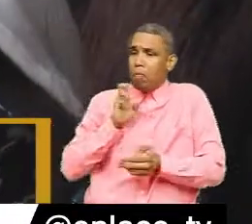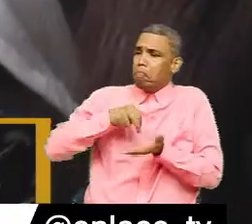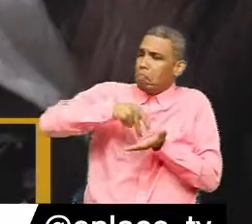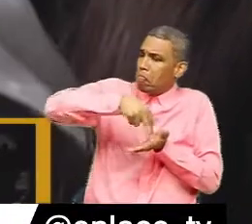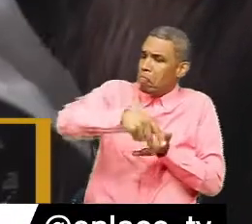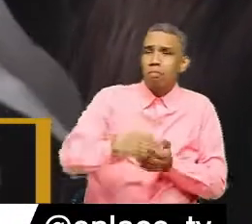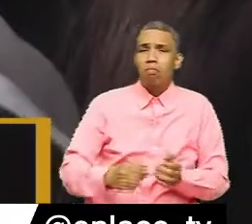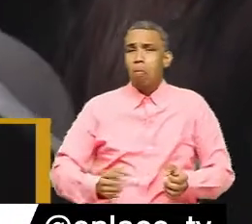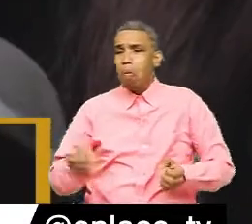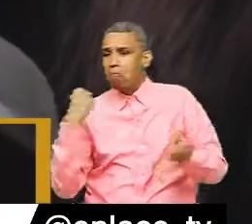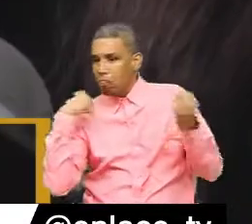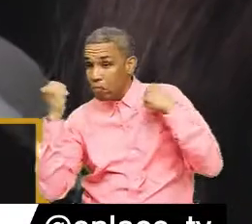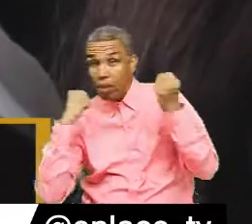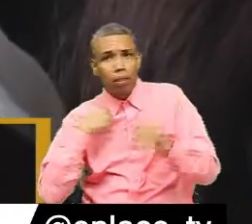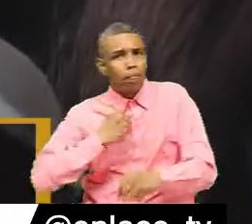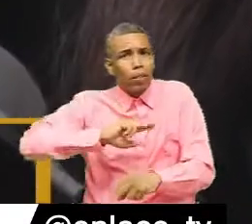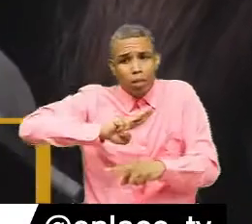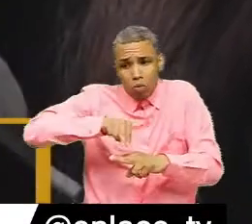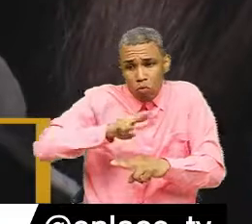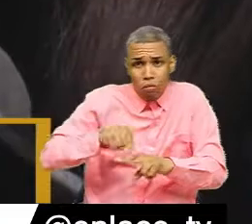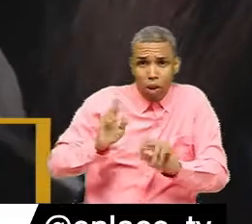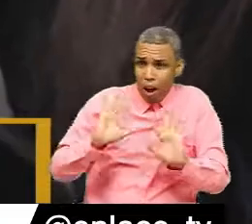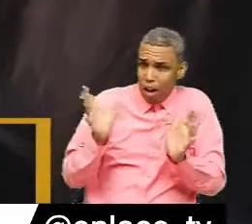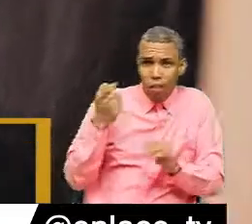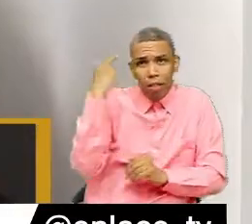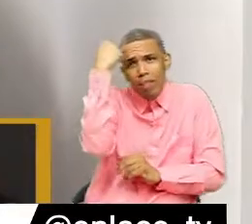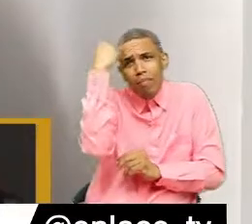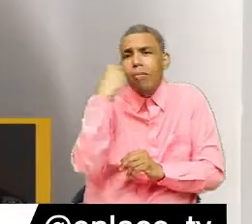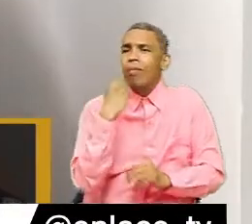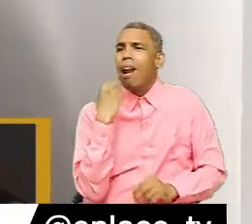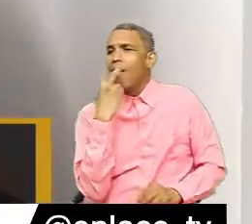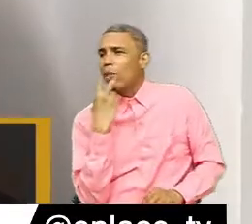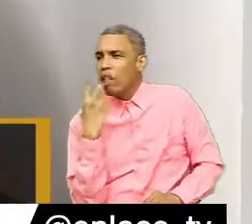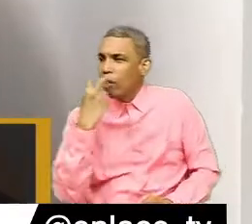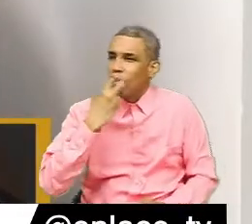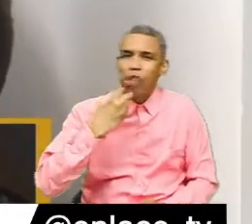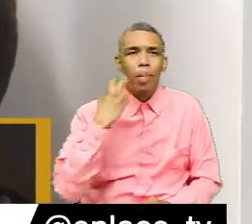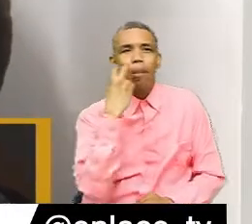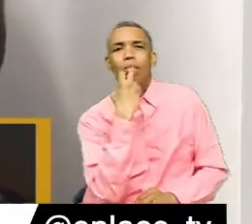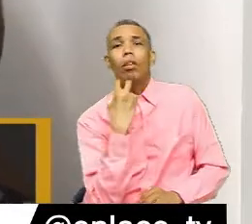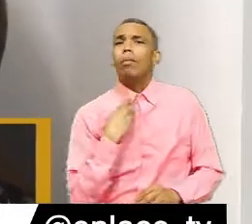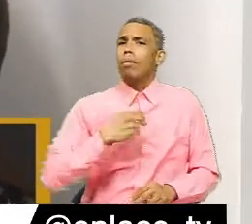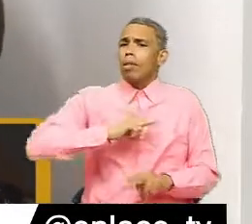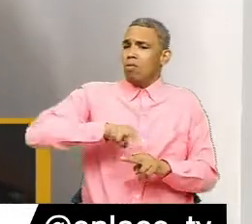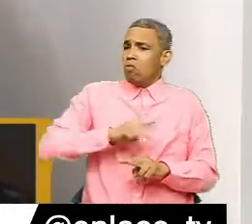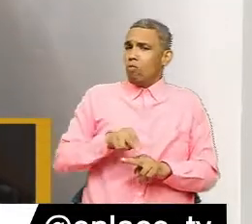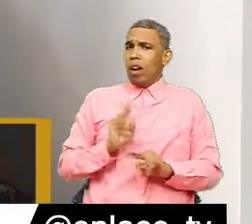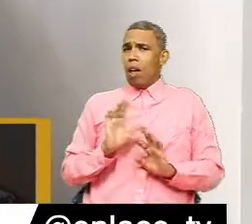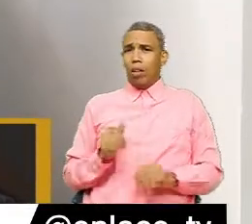sus cirugías que tenía, él podía caminar, era un niño totalmente